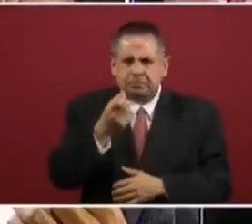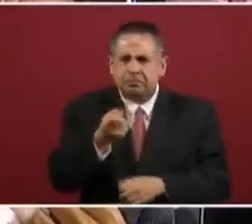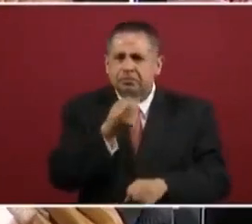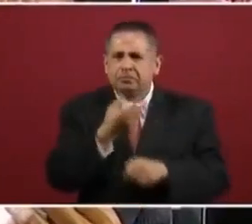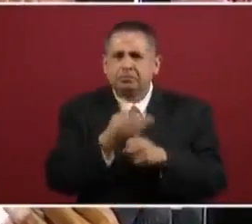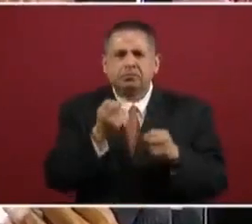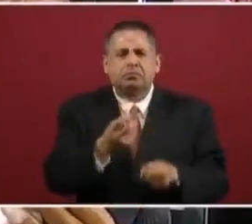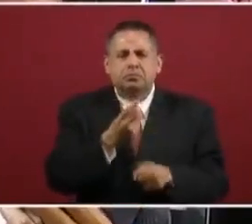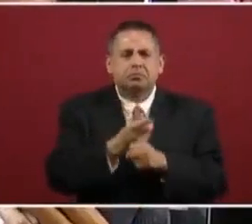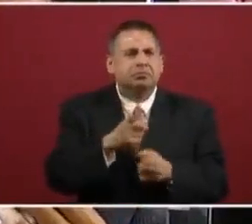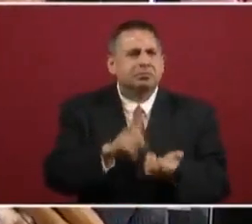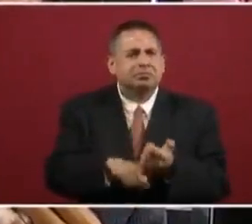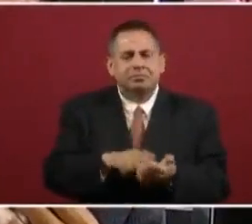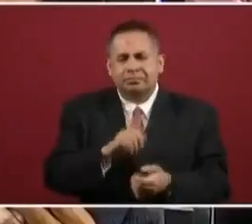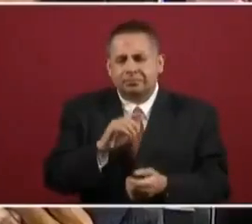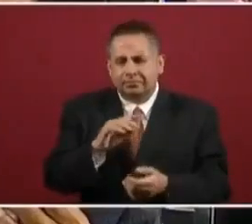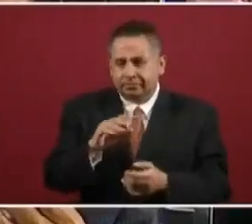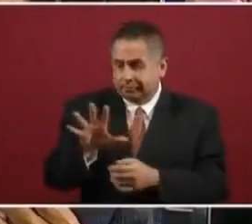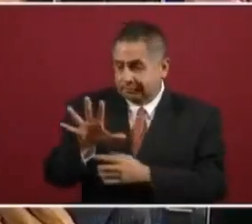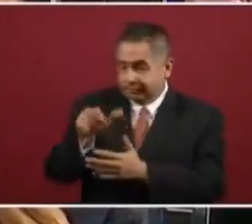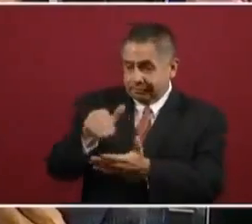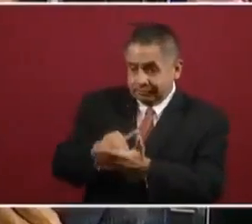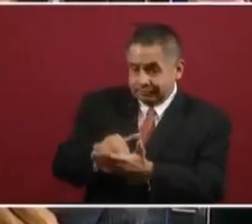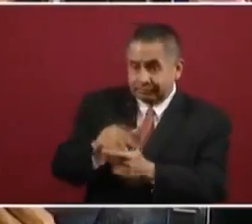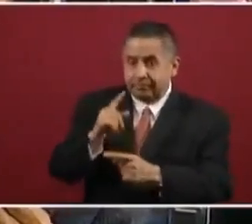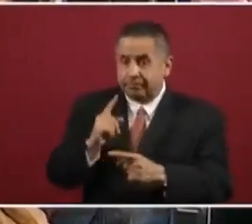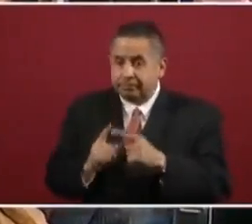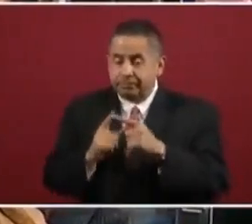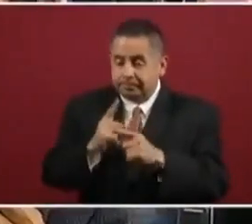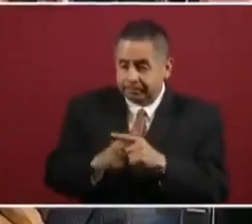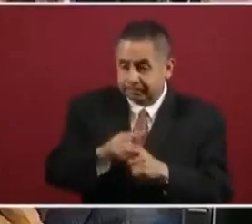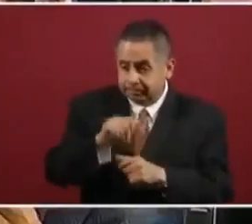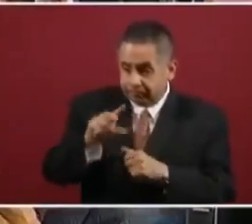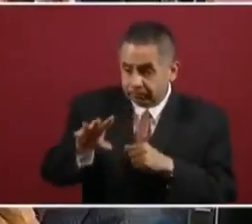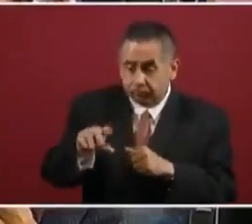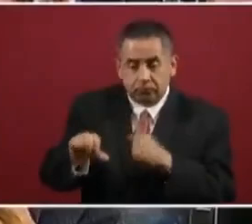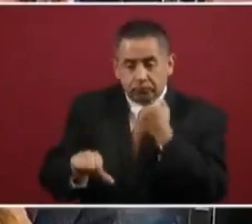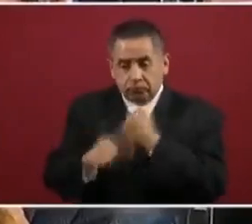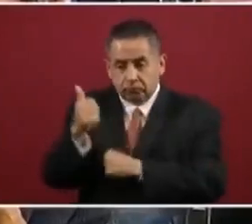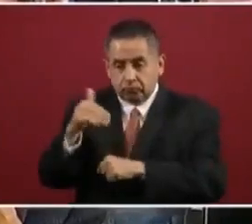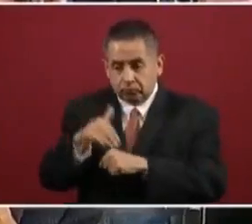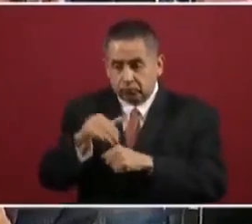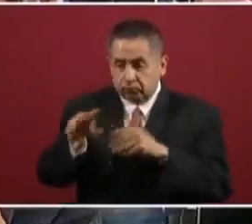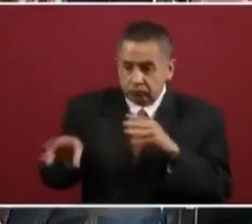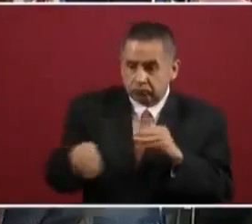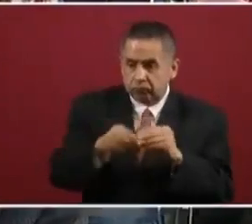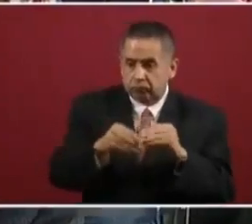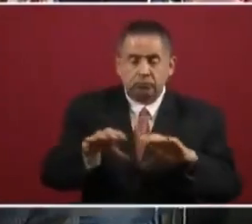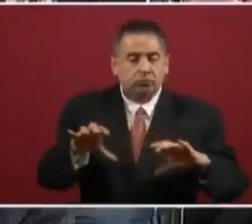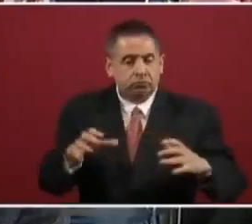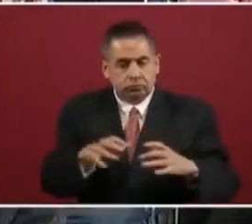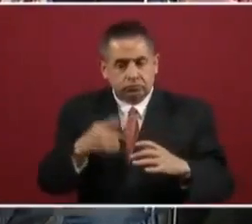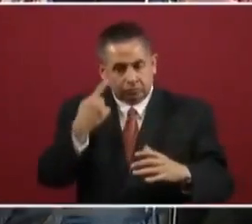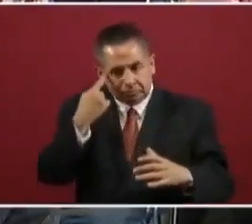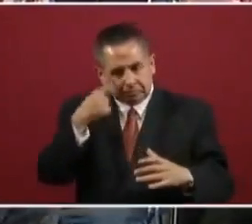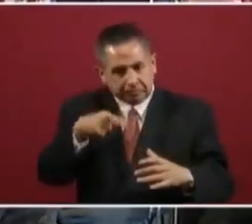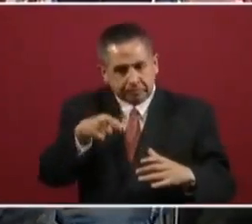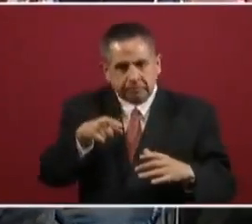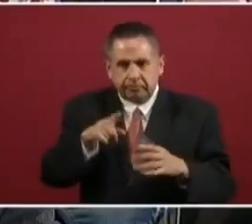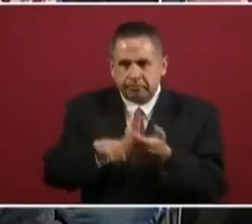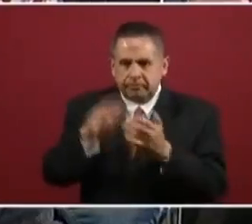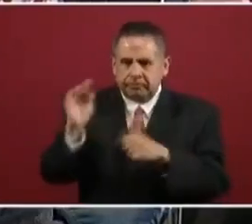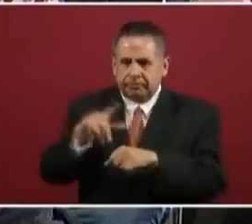seguridad que son esos 5000 más otros 11,000 de la división de fuerzas federales